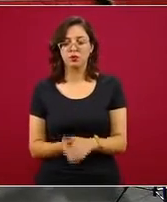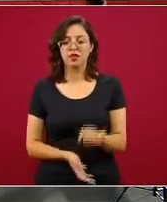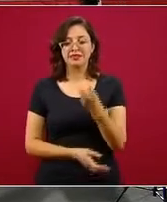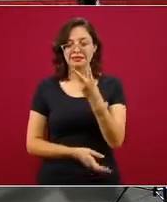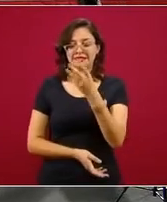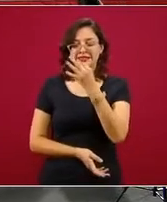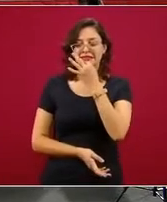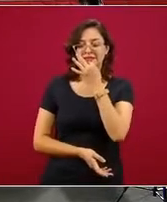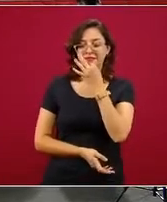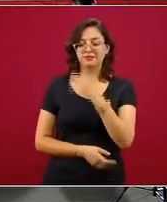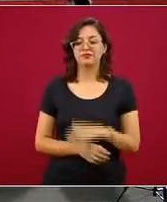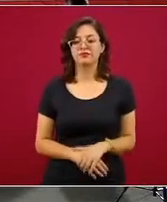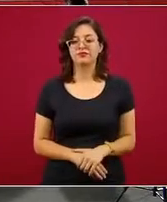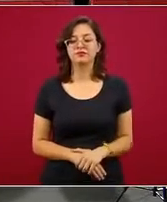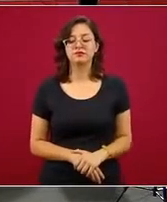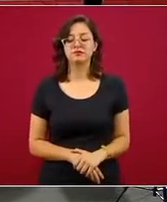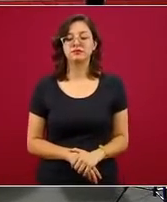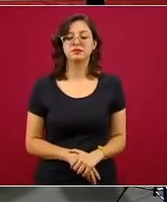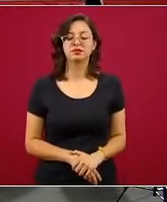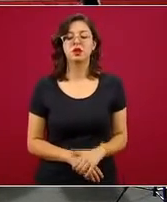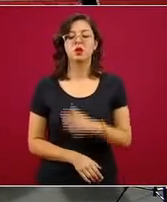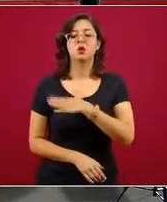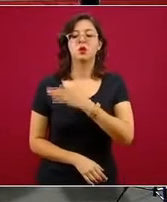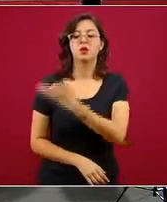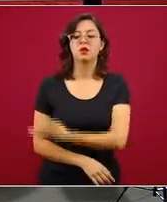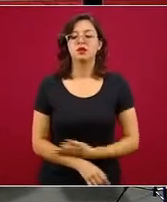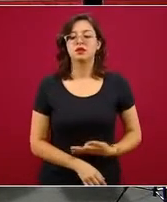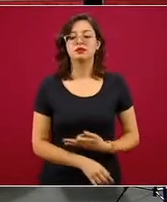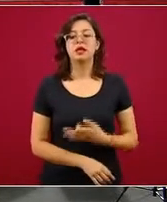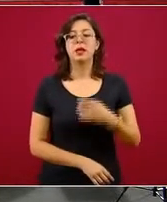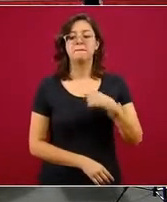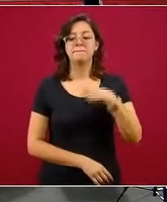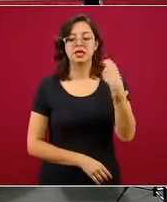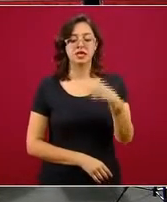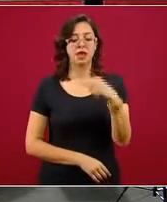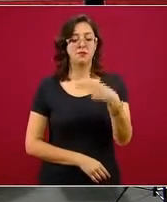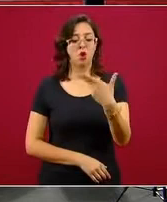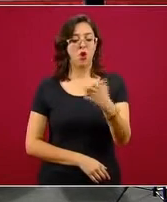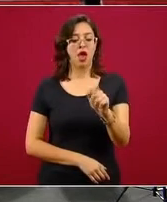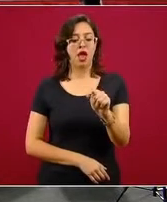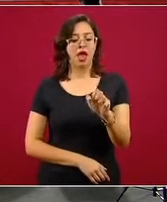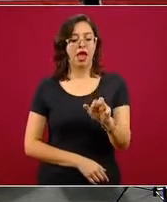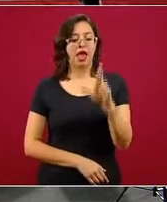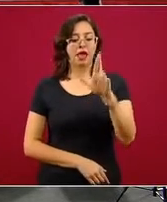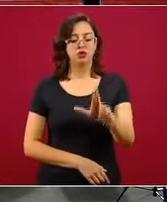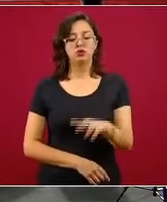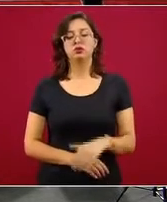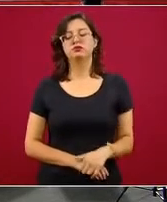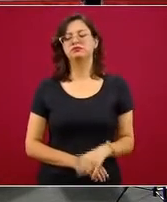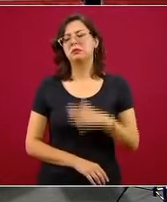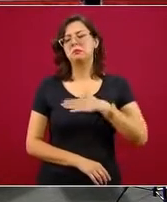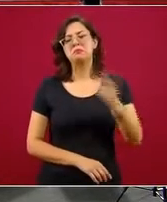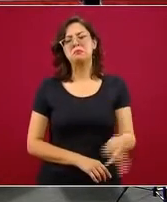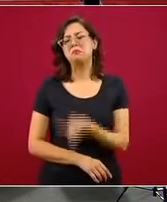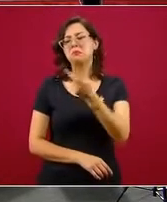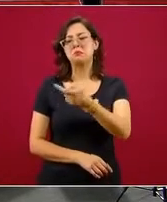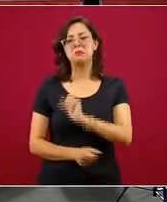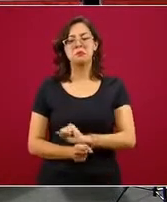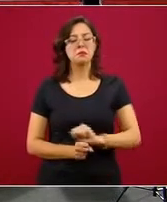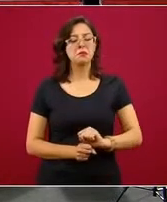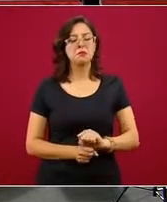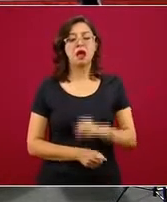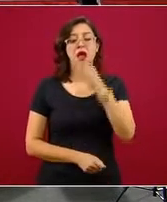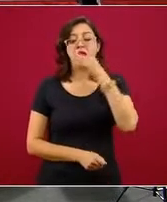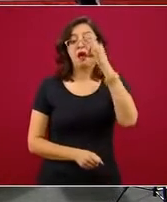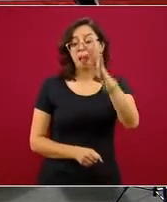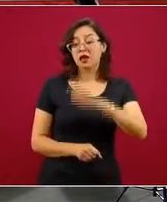3 minutos, creo que va a ser. Buenas tardes. Héctor Latempa, de Puntos Suspensivos Radios, Puntos Suspensivos Comunicación. La mía es muy sencilla, nada más es para hacerle